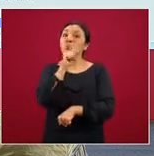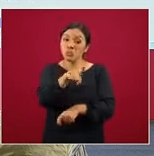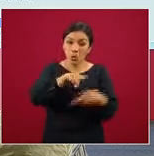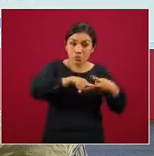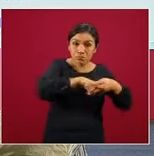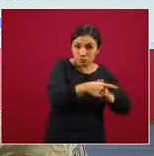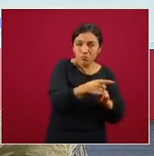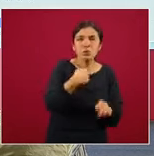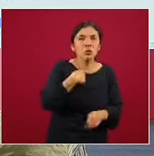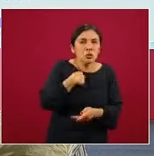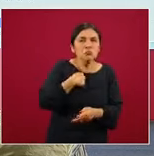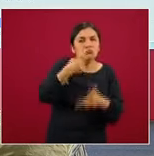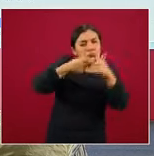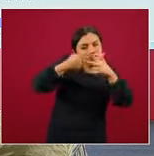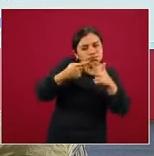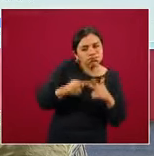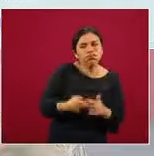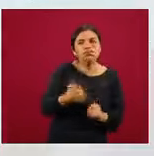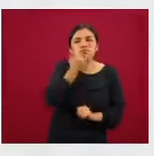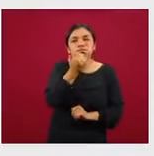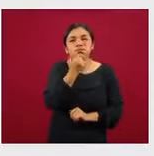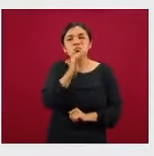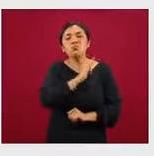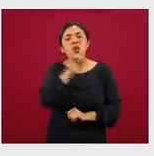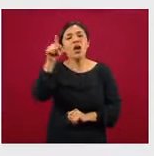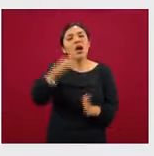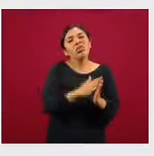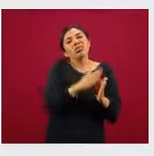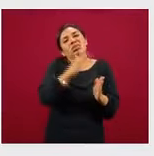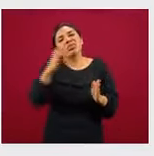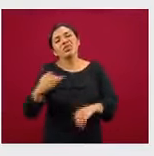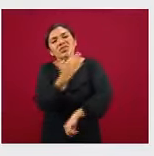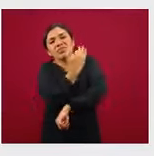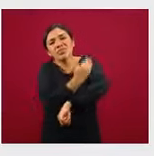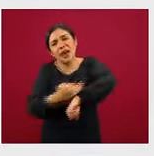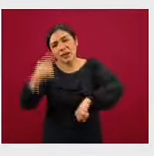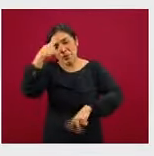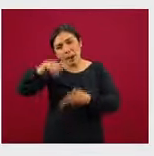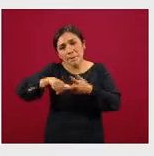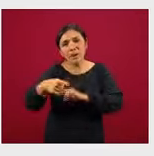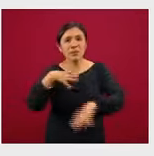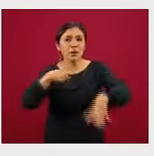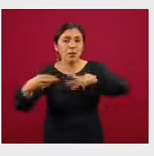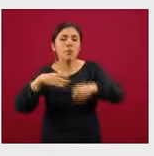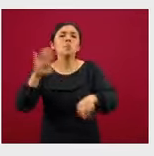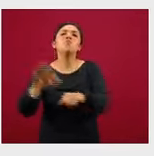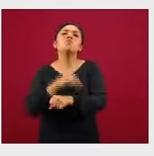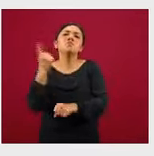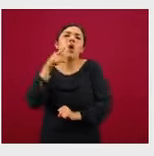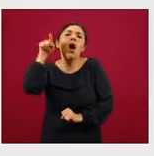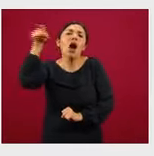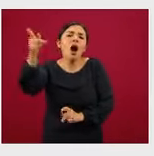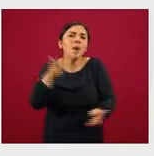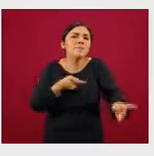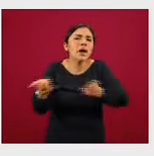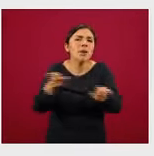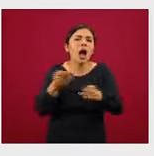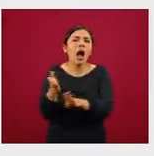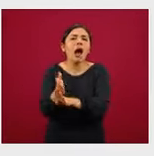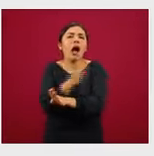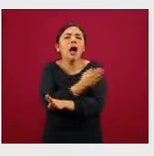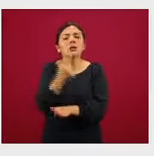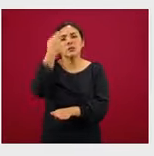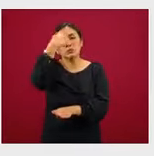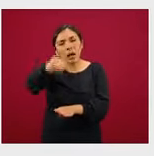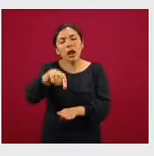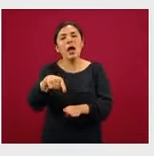inicio habíamos anticipado que iba a tener una entrada tardía a la epidemia, en parte por las intervenciones que se hicieron